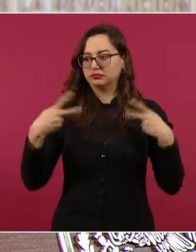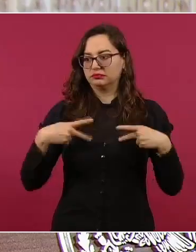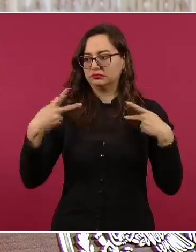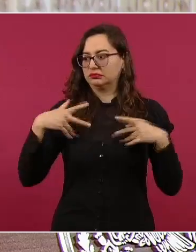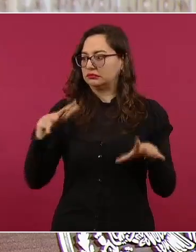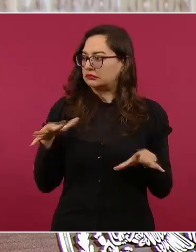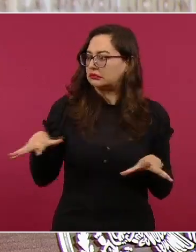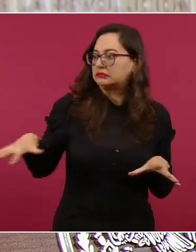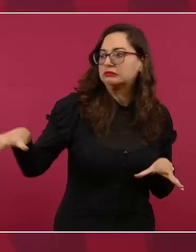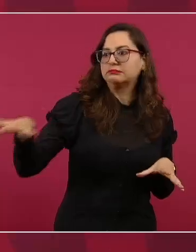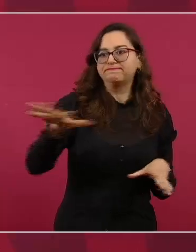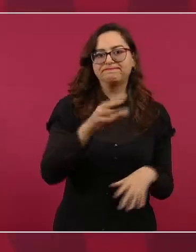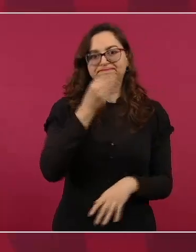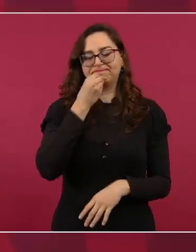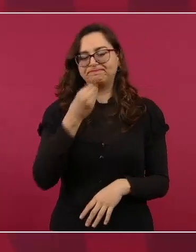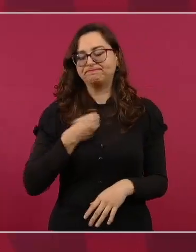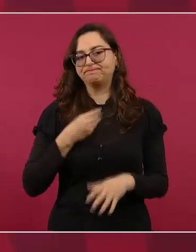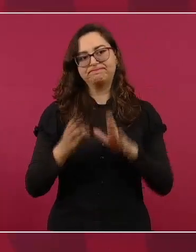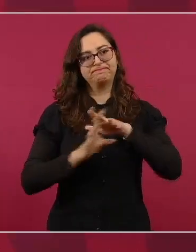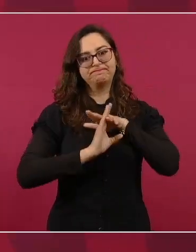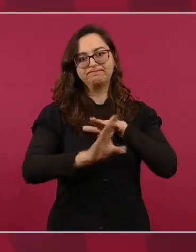¿Cuándo se había visto